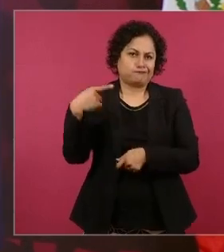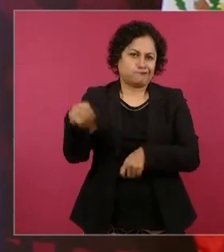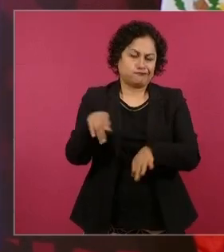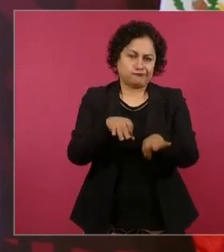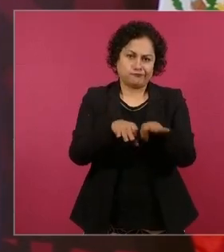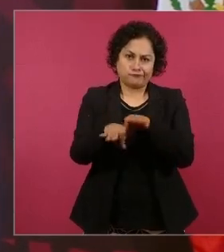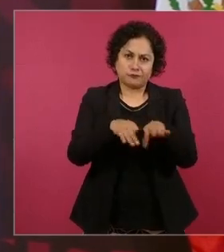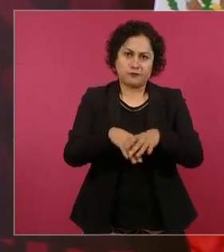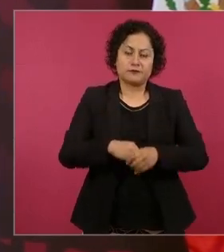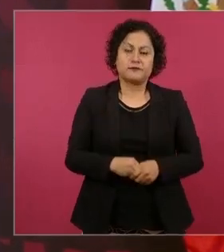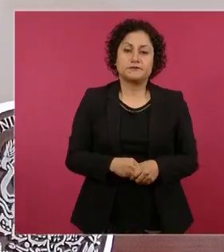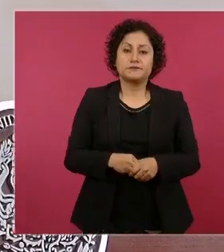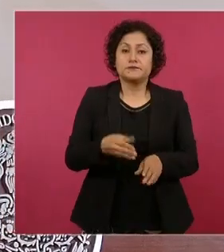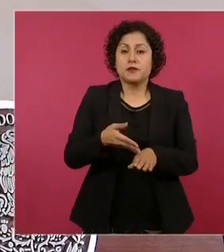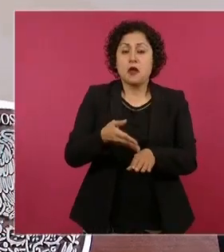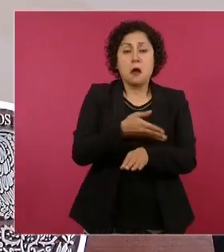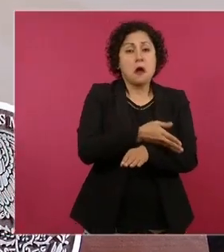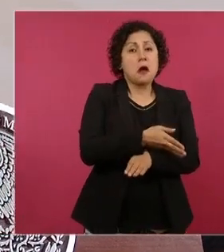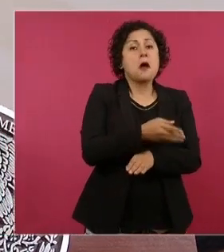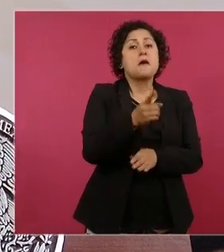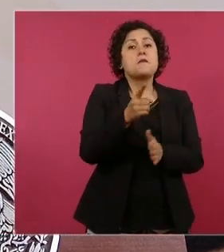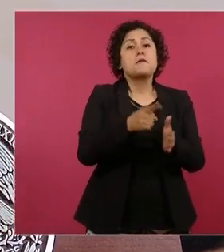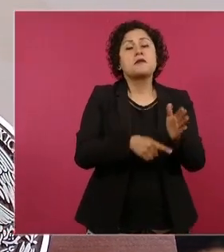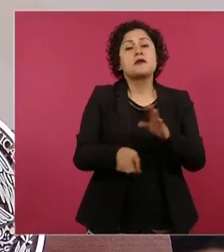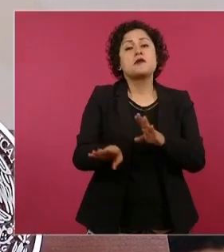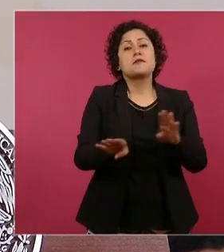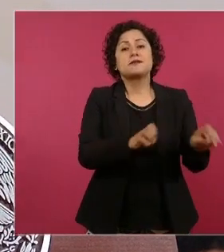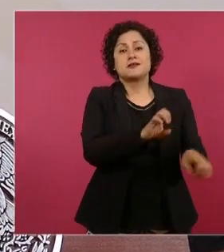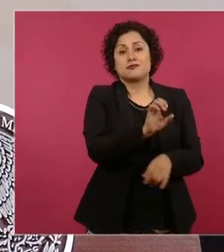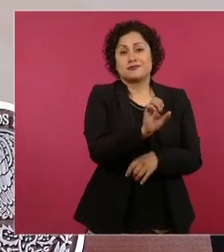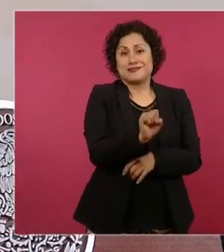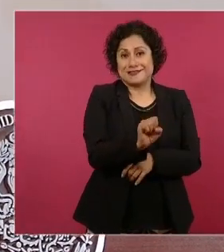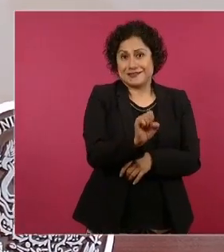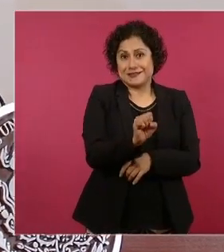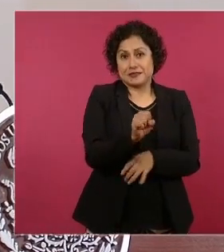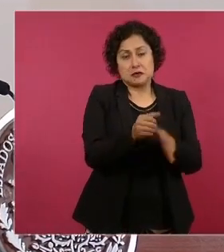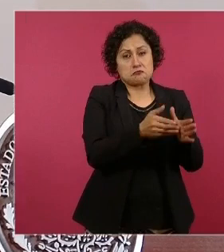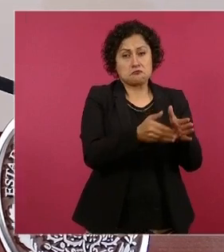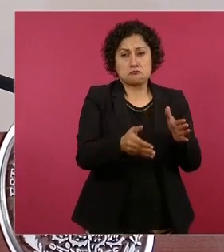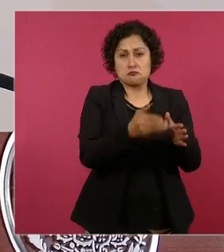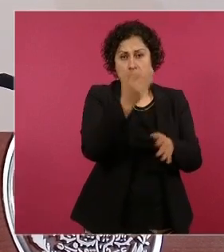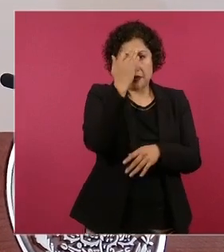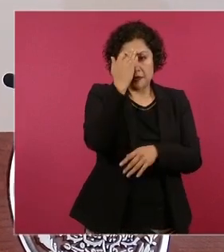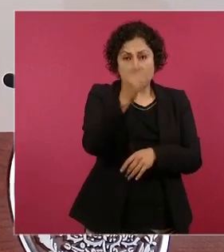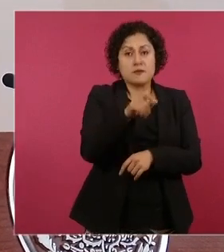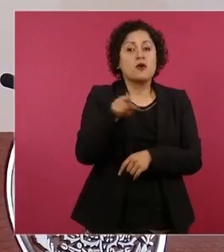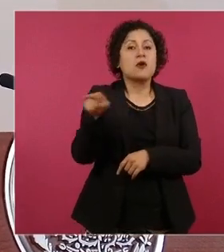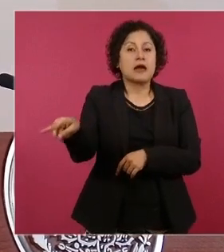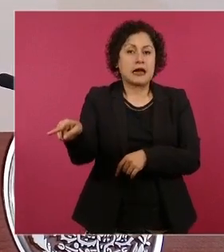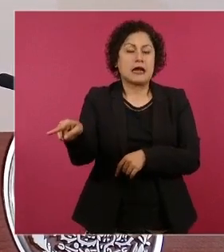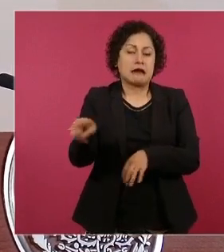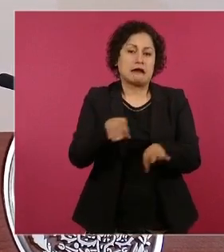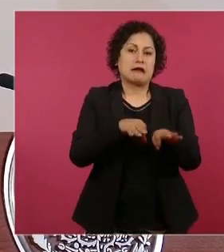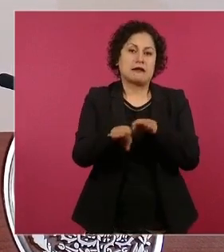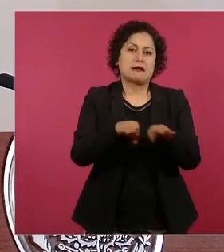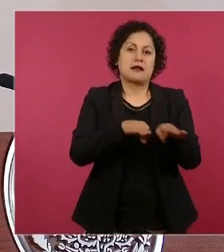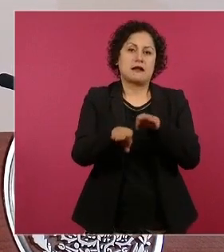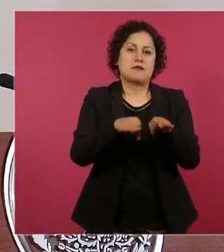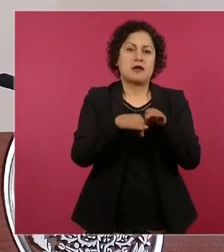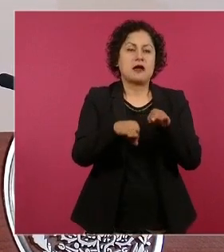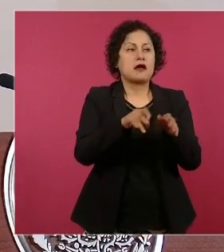En la década de los 60, de los 60, colaboró en varios medios